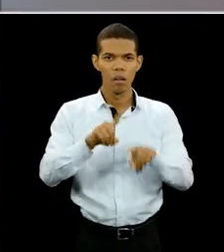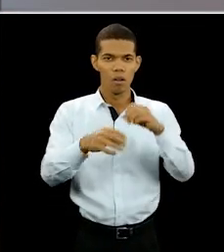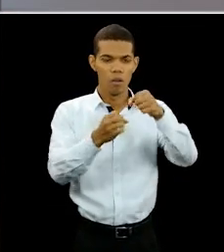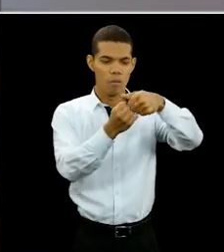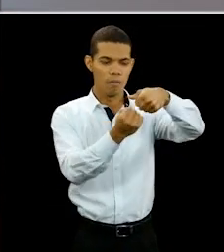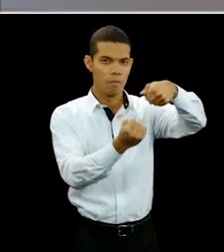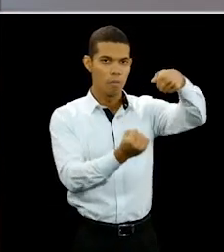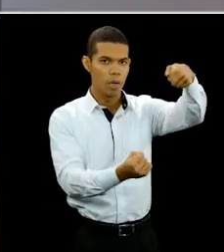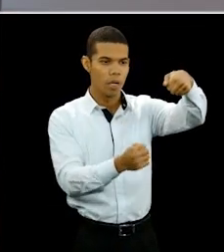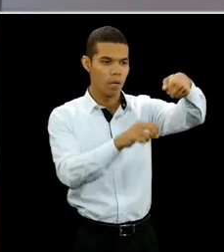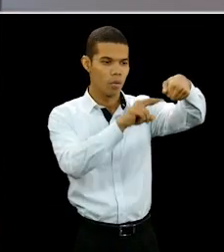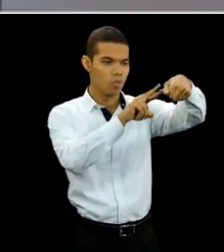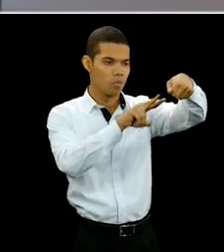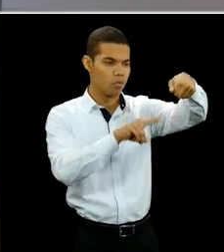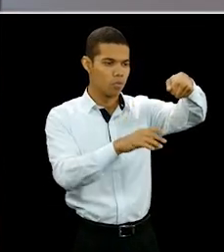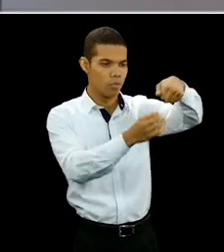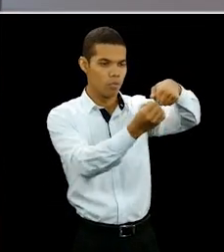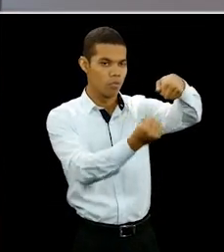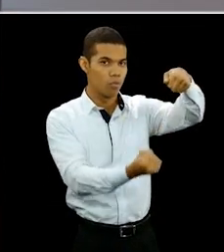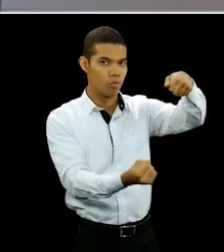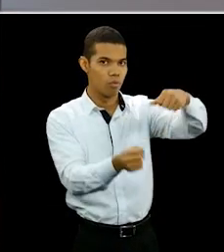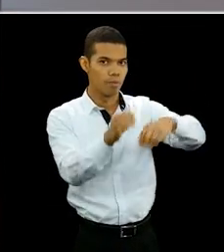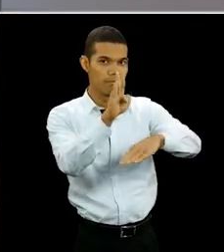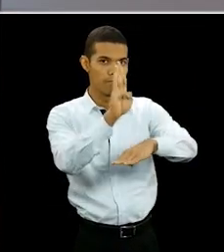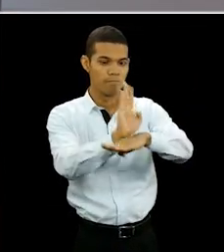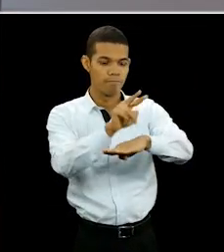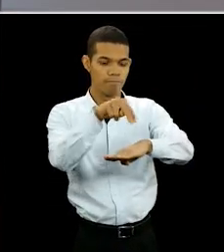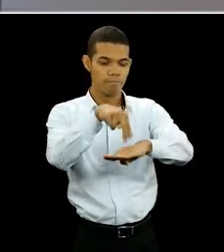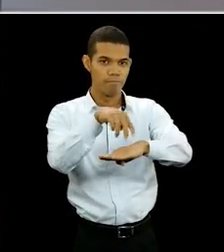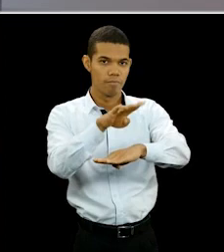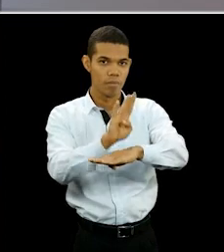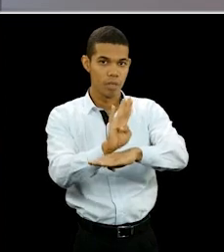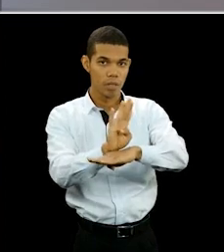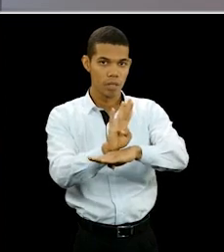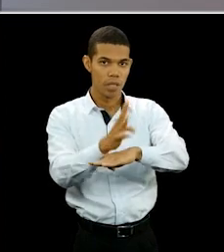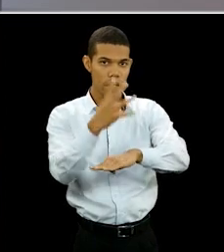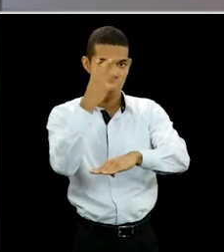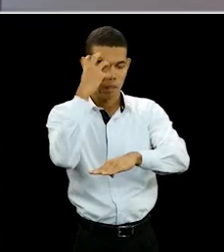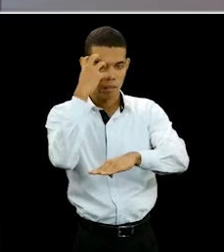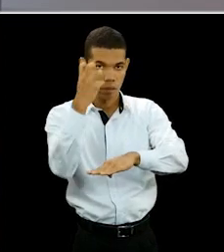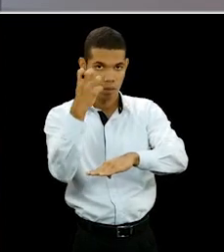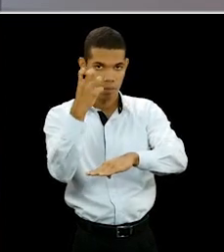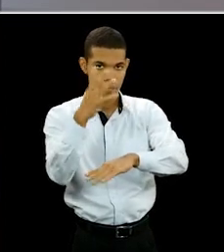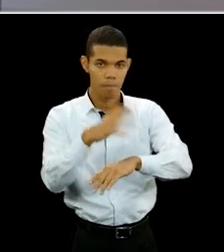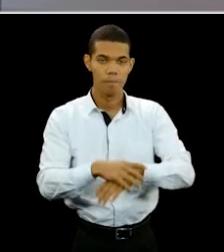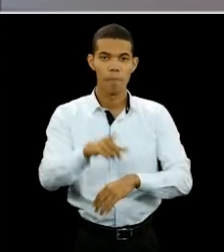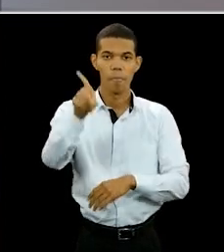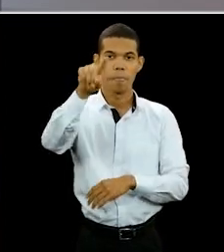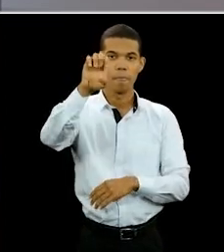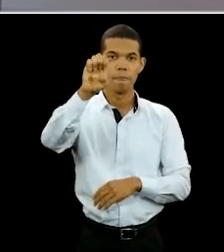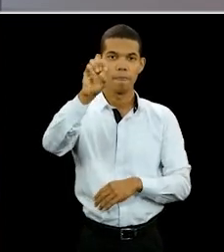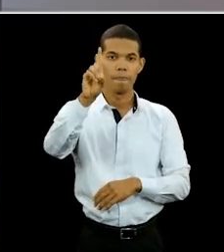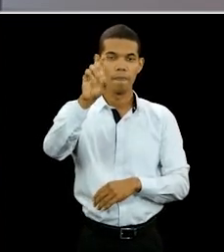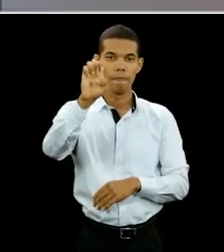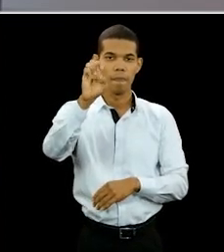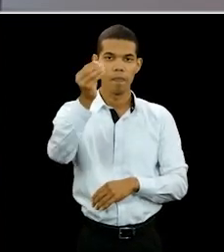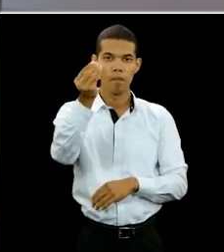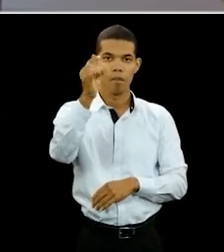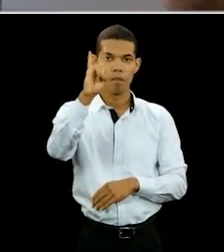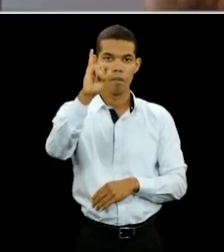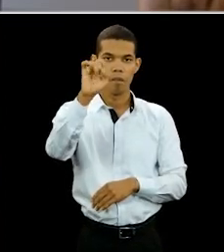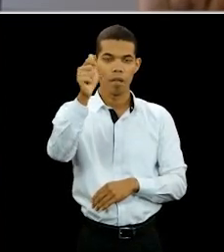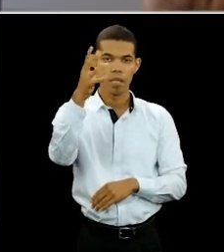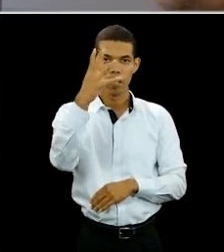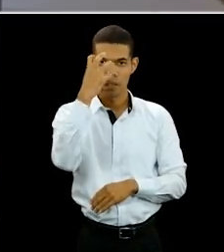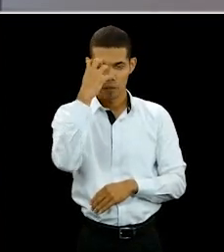enviaban al al rey nabucos El rey sedequías y Enton Entonces el profeta Jeremías aprovecha y Envía una carta y la encontramos en Jeremías